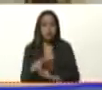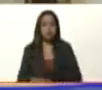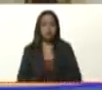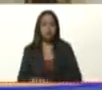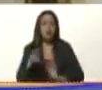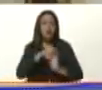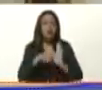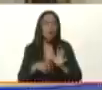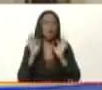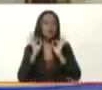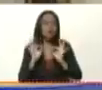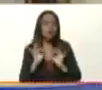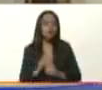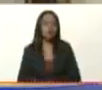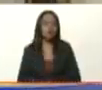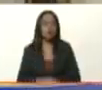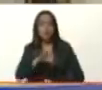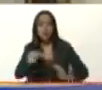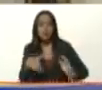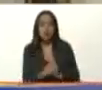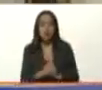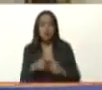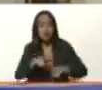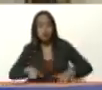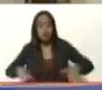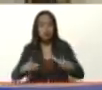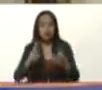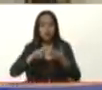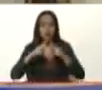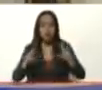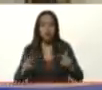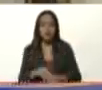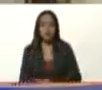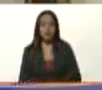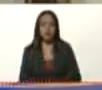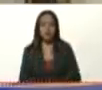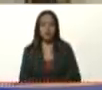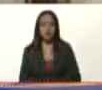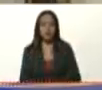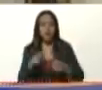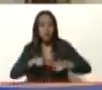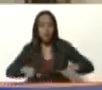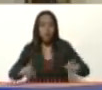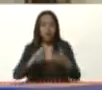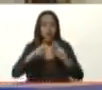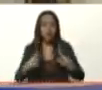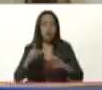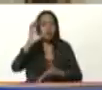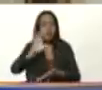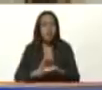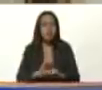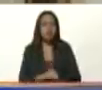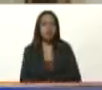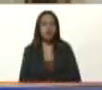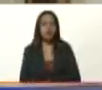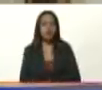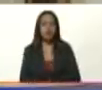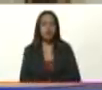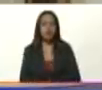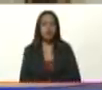clave para todo esto son los cuadrantes de paz. Los cuadrantes de paz van a ser el epicentro